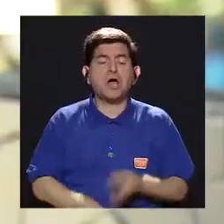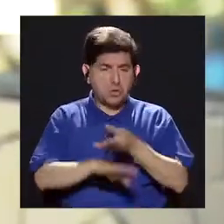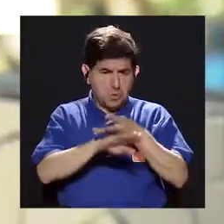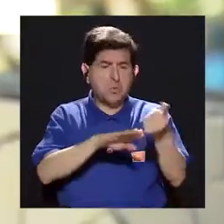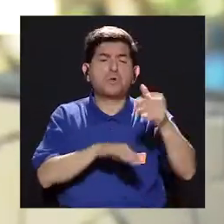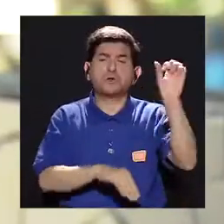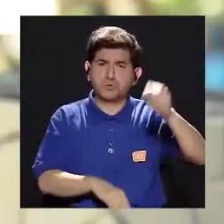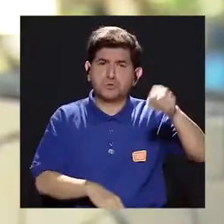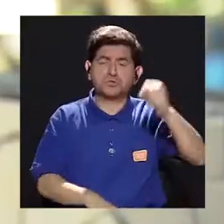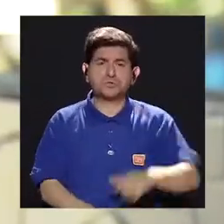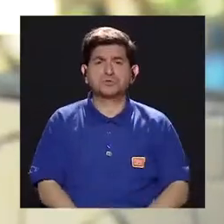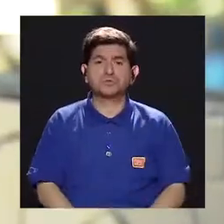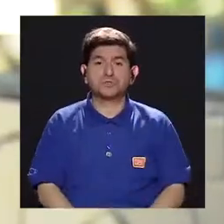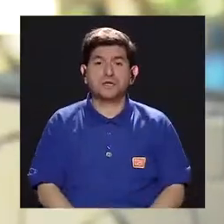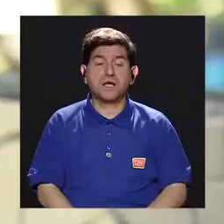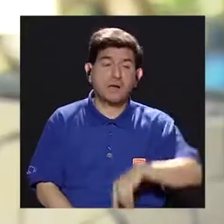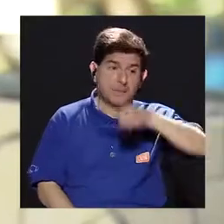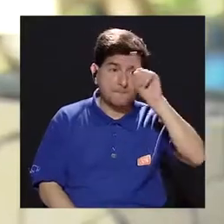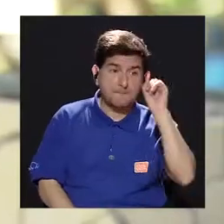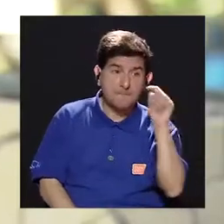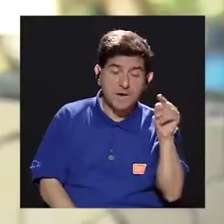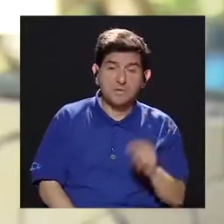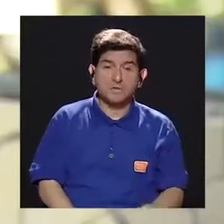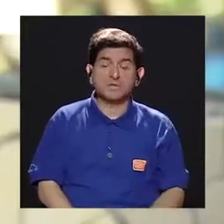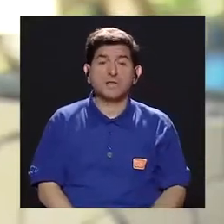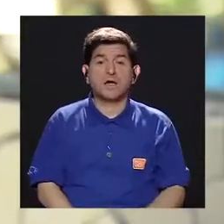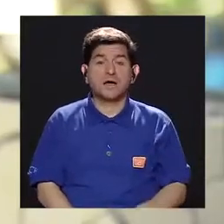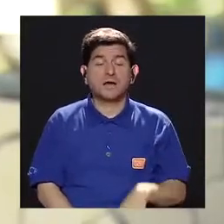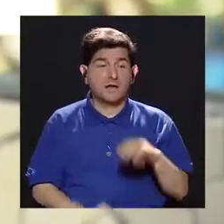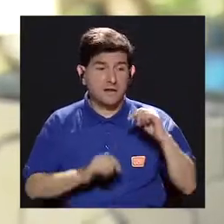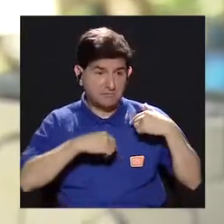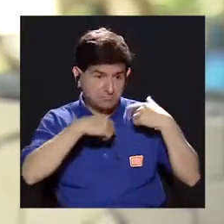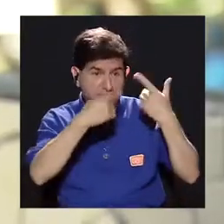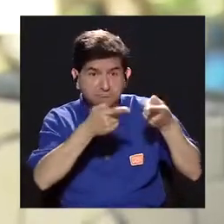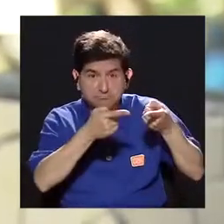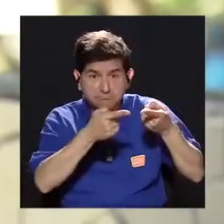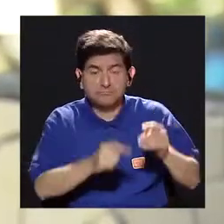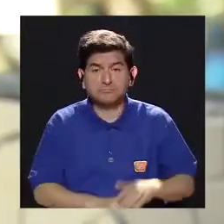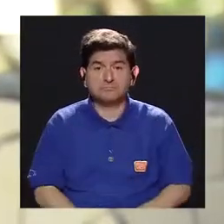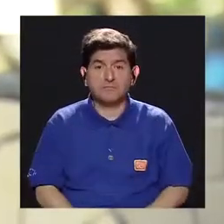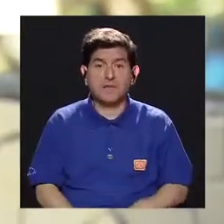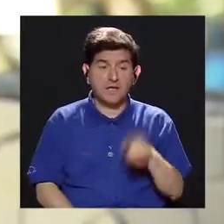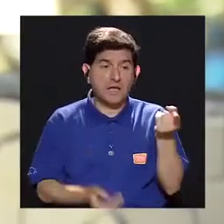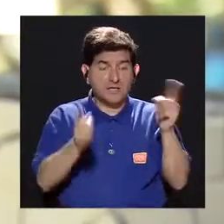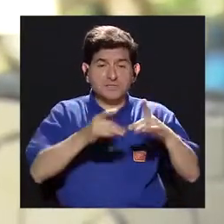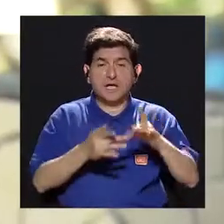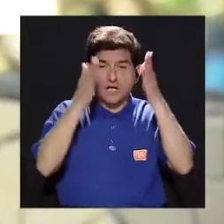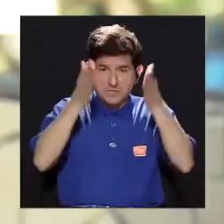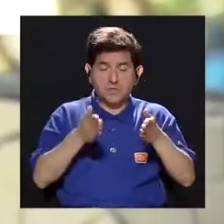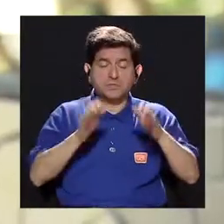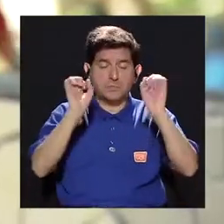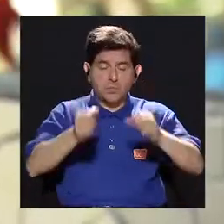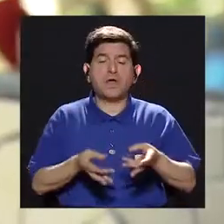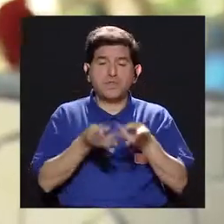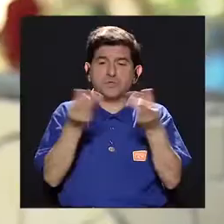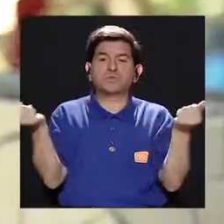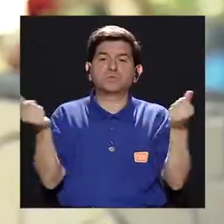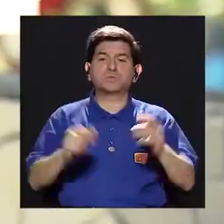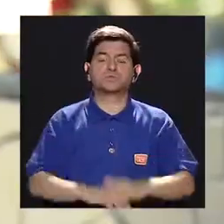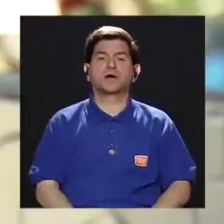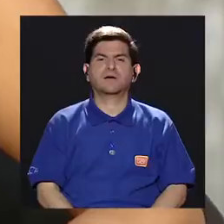sus afecciones, tienen que consultar a un podólogo, acercarse y sí les podemos